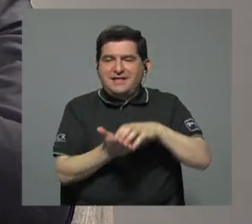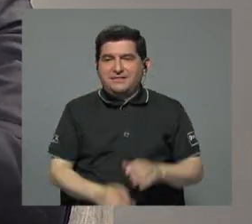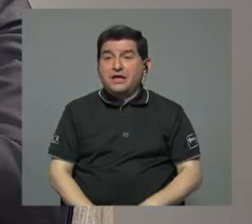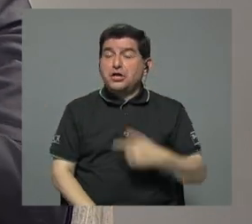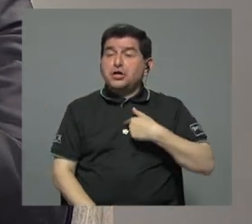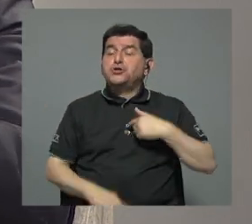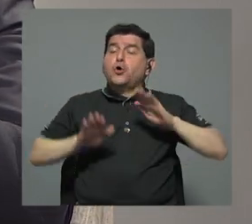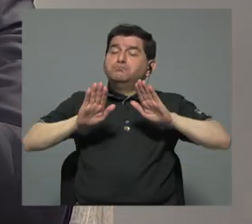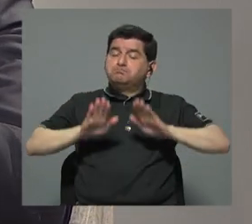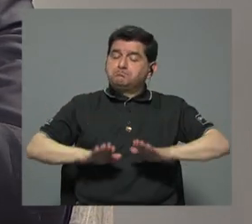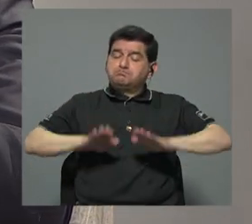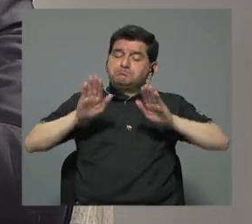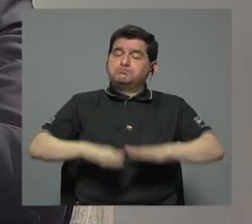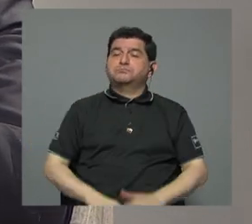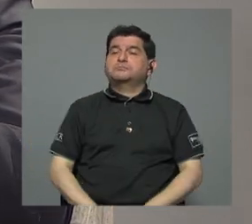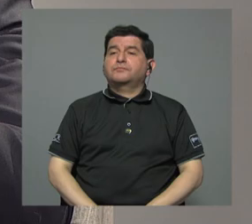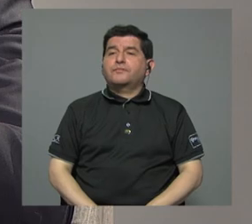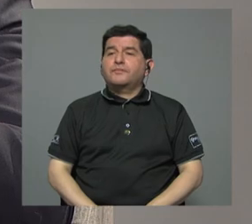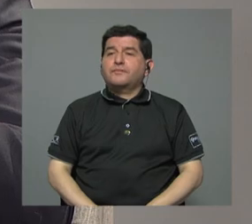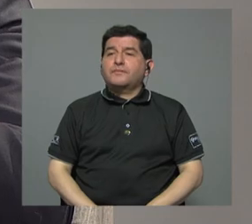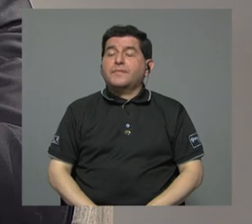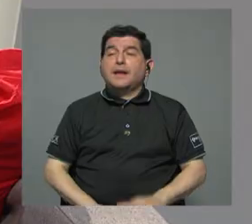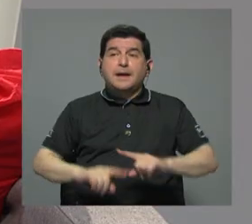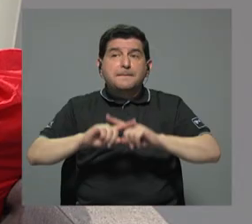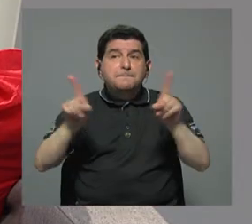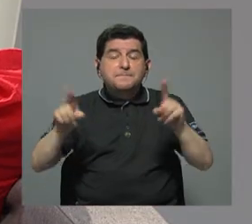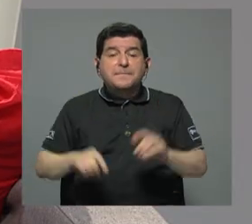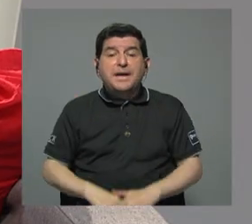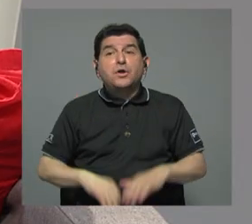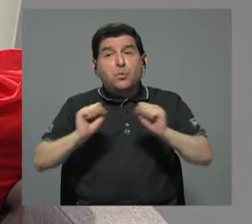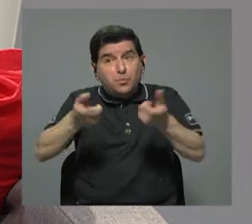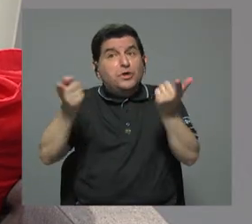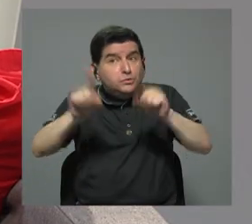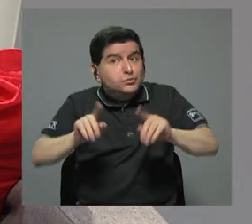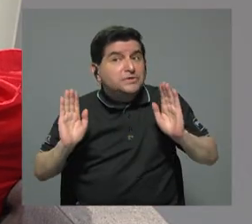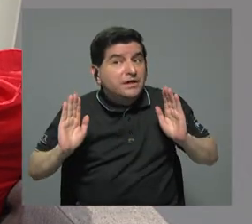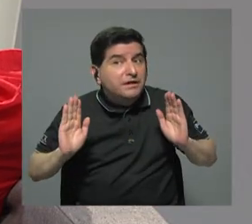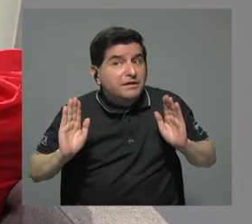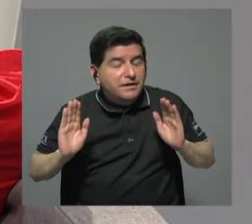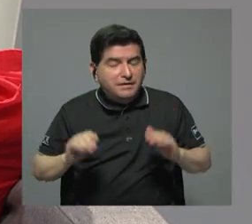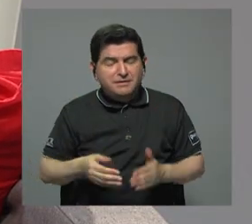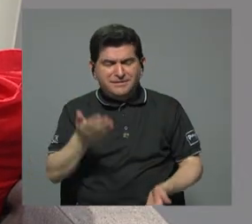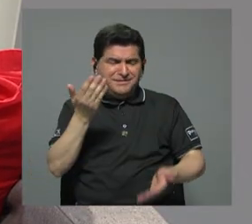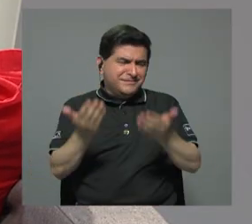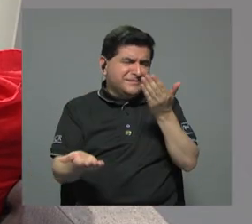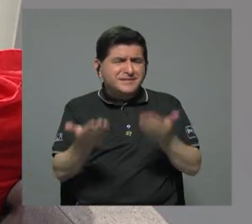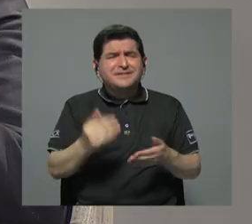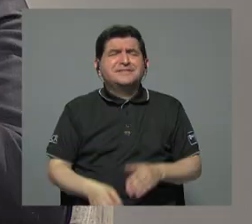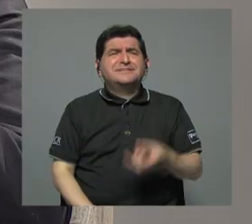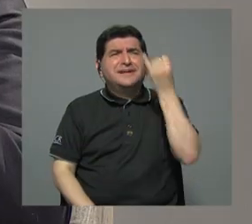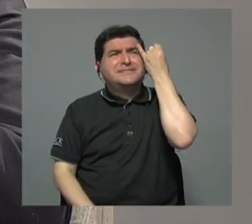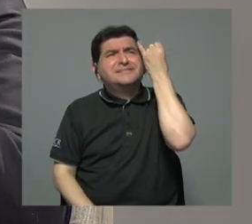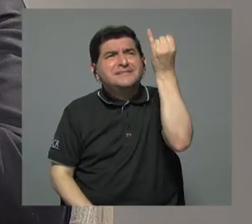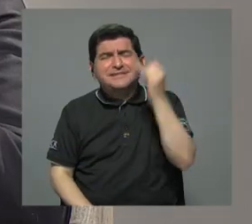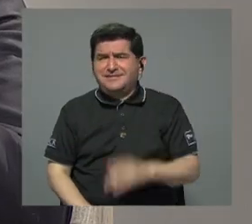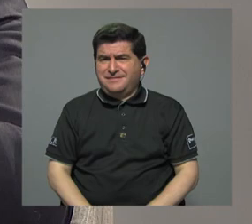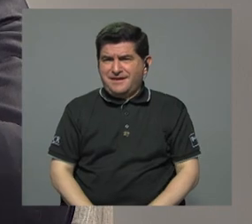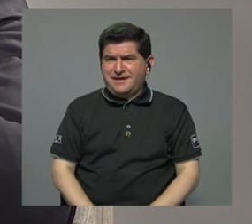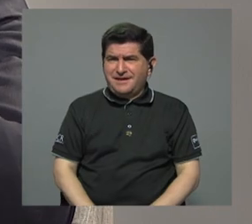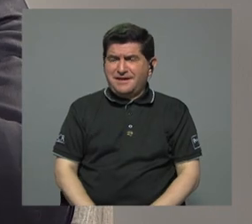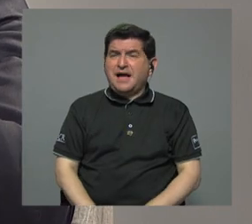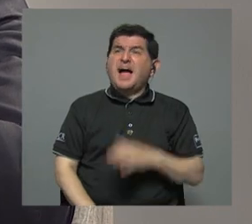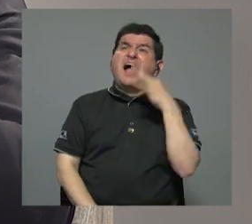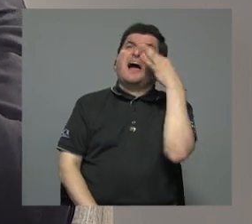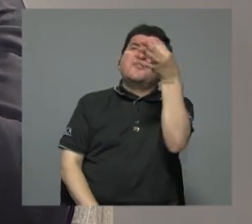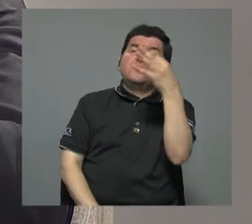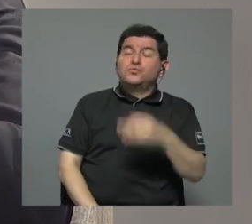yo me siento muy tranquilo porque eso me da la posibilidad puede darse bueno pero es que podría podría sugerir digamos sugerirlo como a